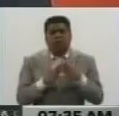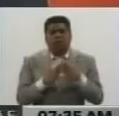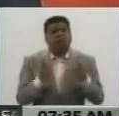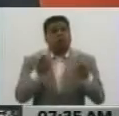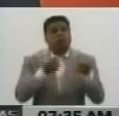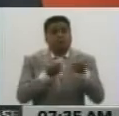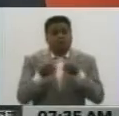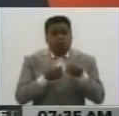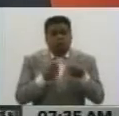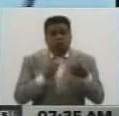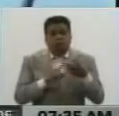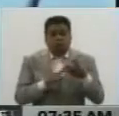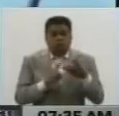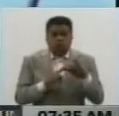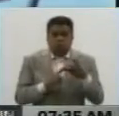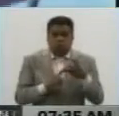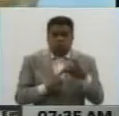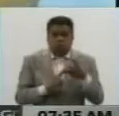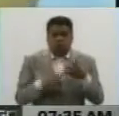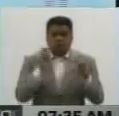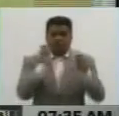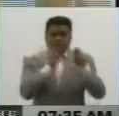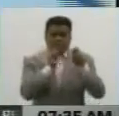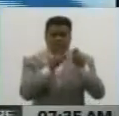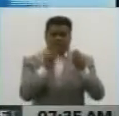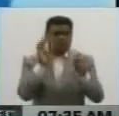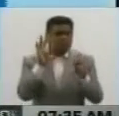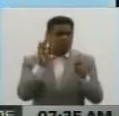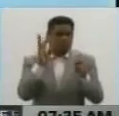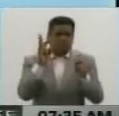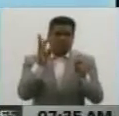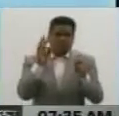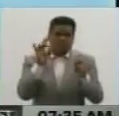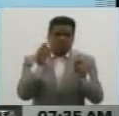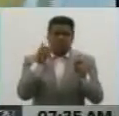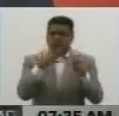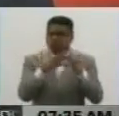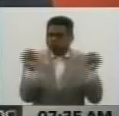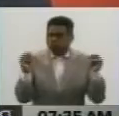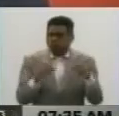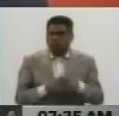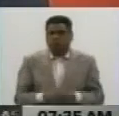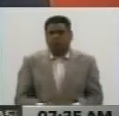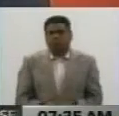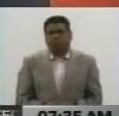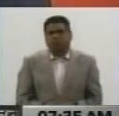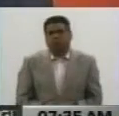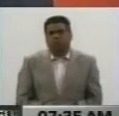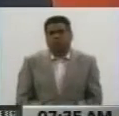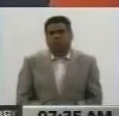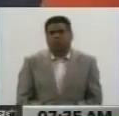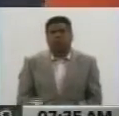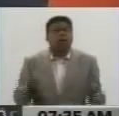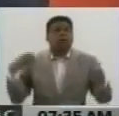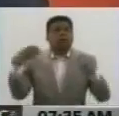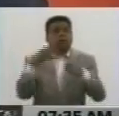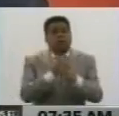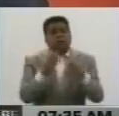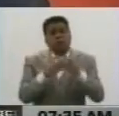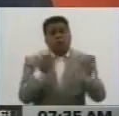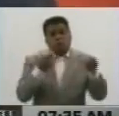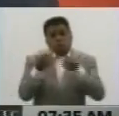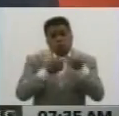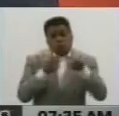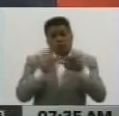nuestros recursos minerales no renovables, y el Estado debe tomarlo y ponerlo al servicio del país, y para lograr hacer eso debe controlar la